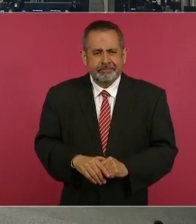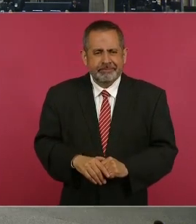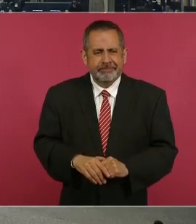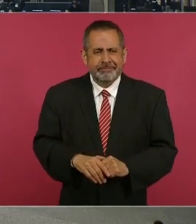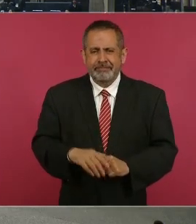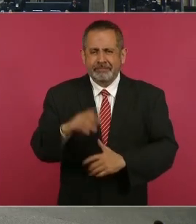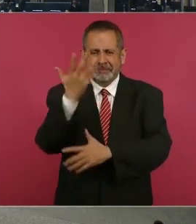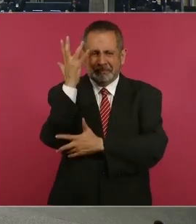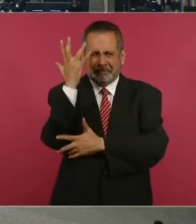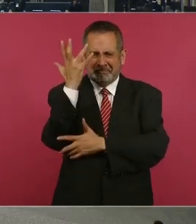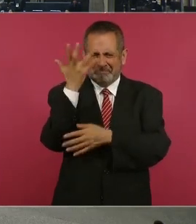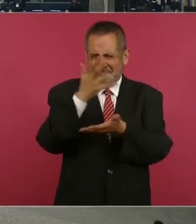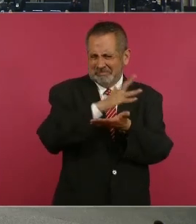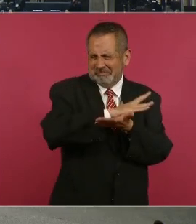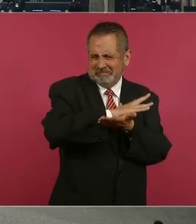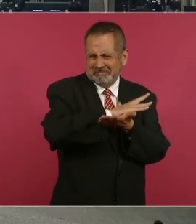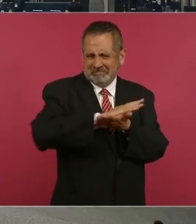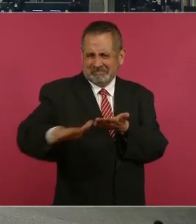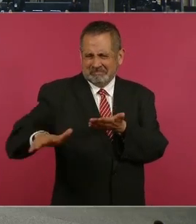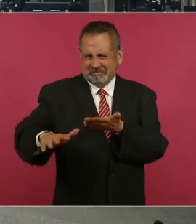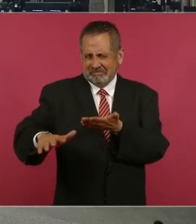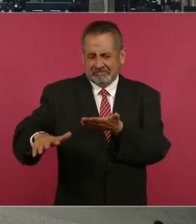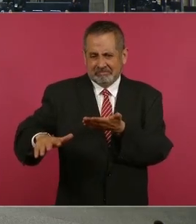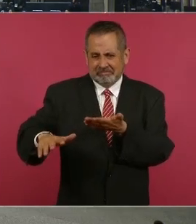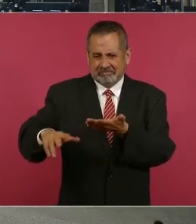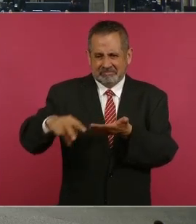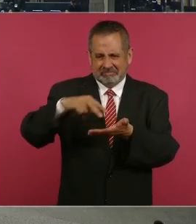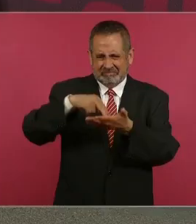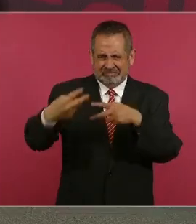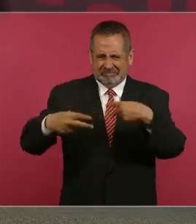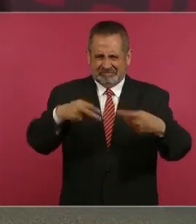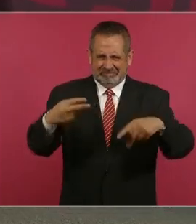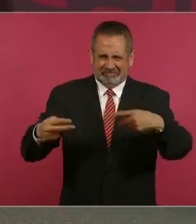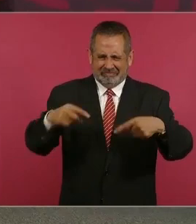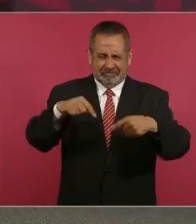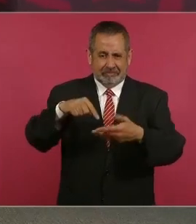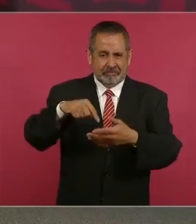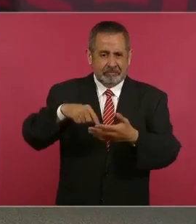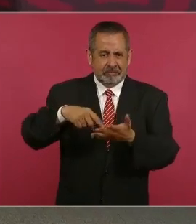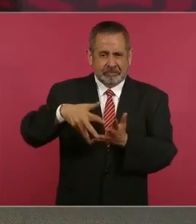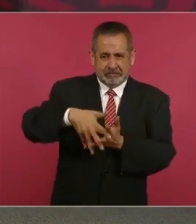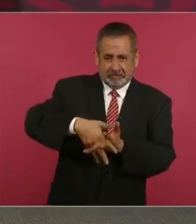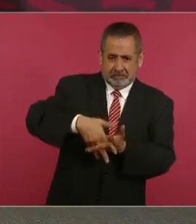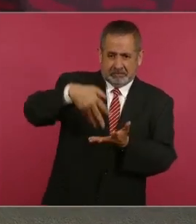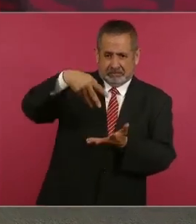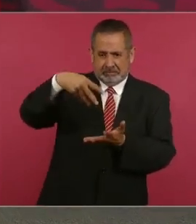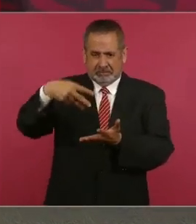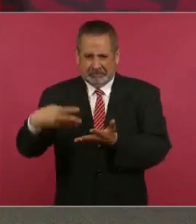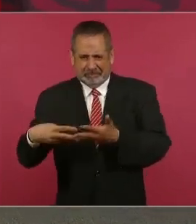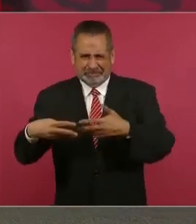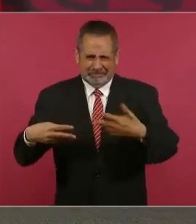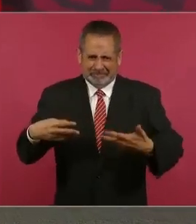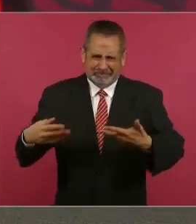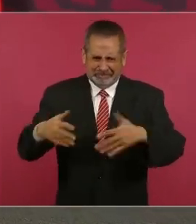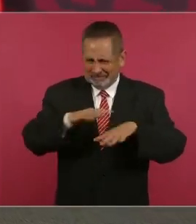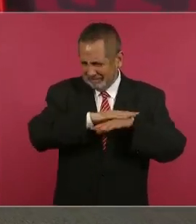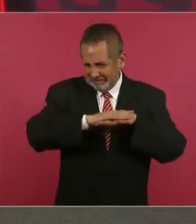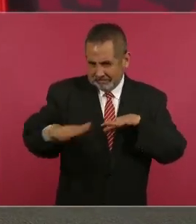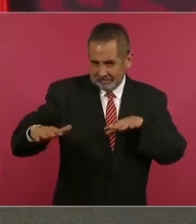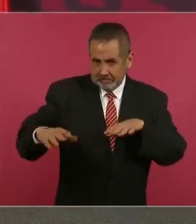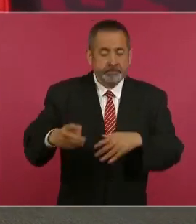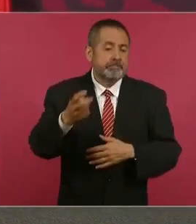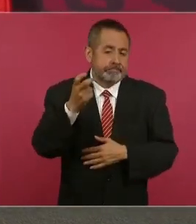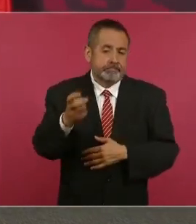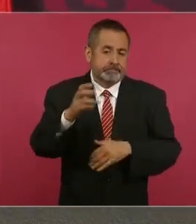casi no hay árboles de pie, o sea, la planicie, y es donde más se